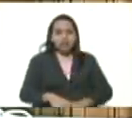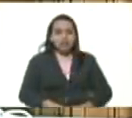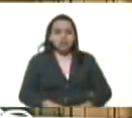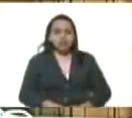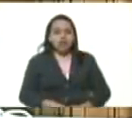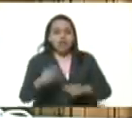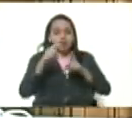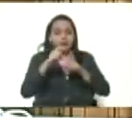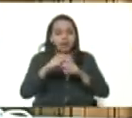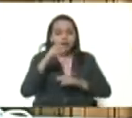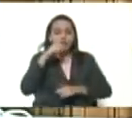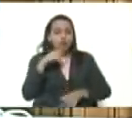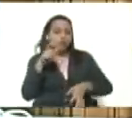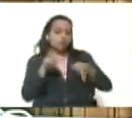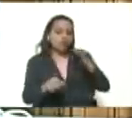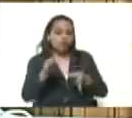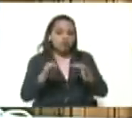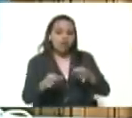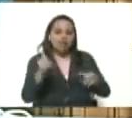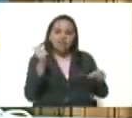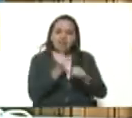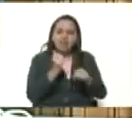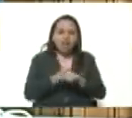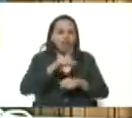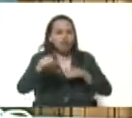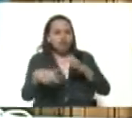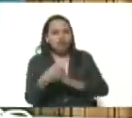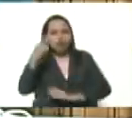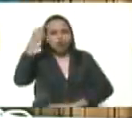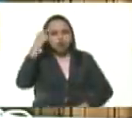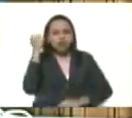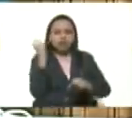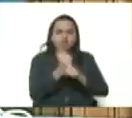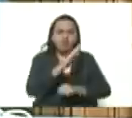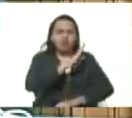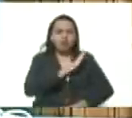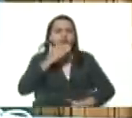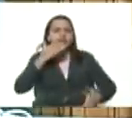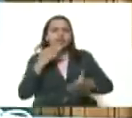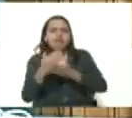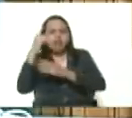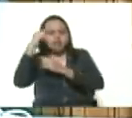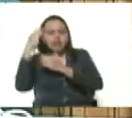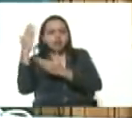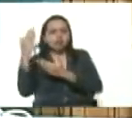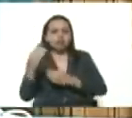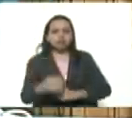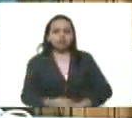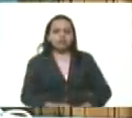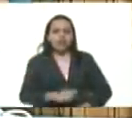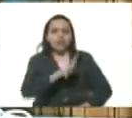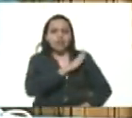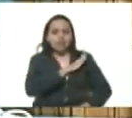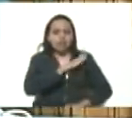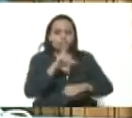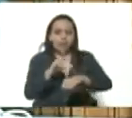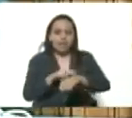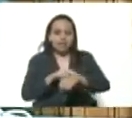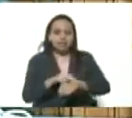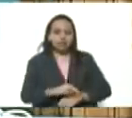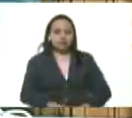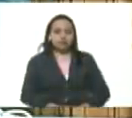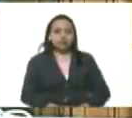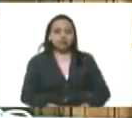injustas, trabajando todos los días a todo pulmón con recursos propios. Gracias a Dios tenemos médicos,